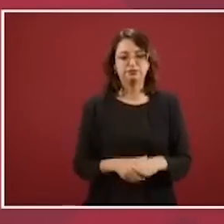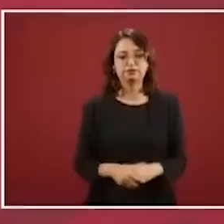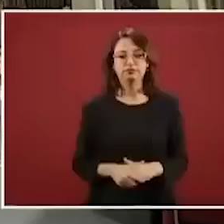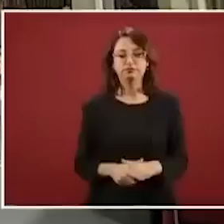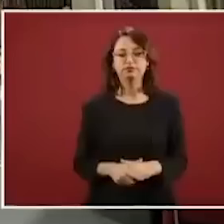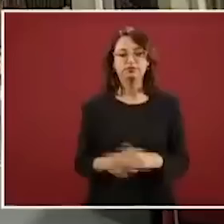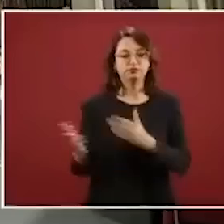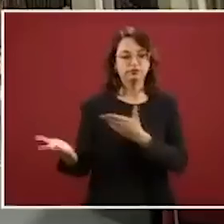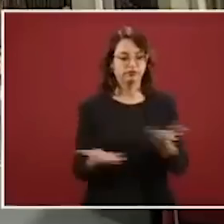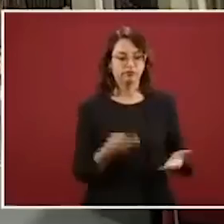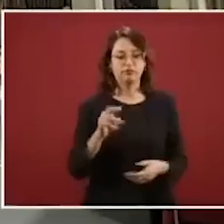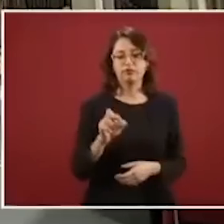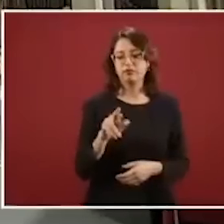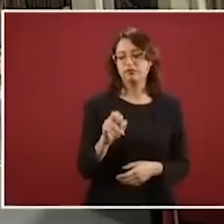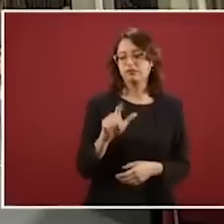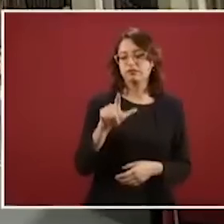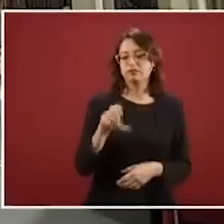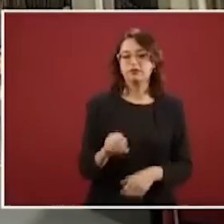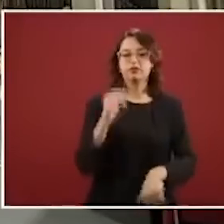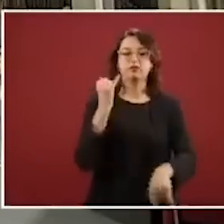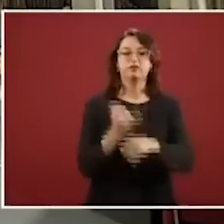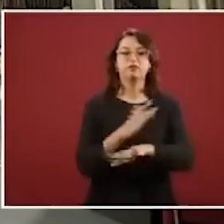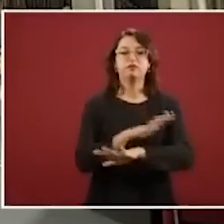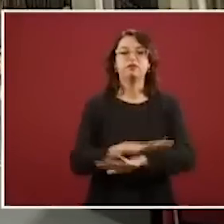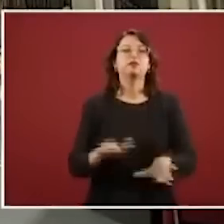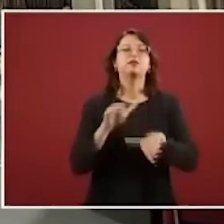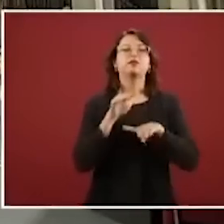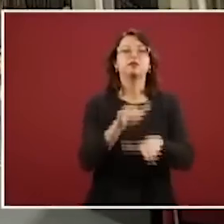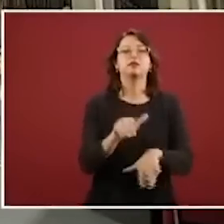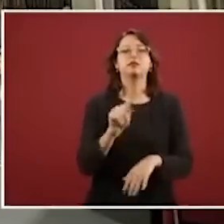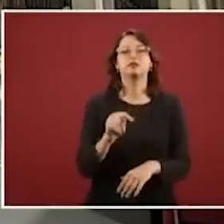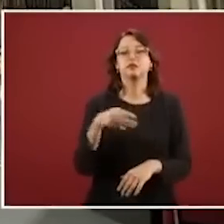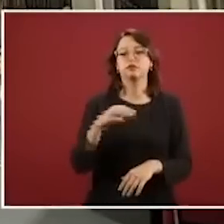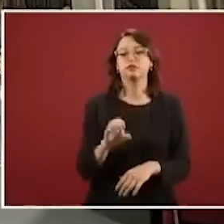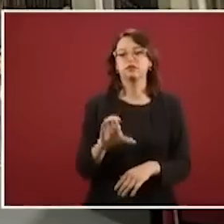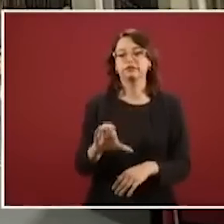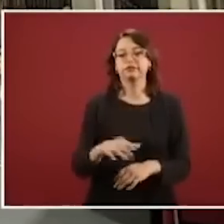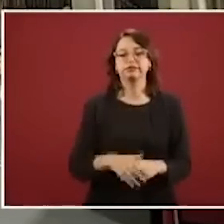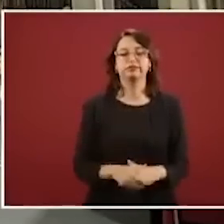Entonces, Marcelo les informa sobre el tratado.